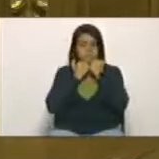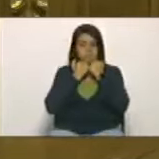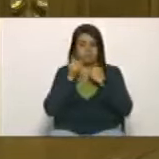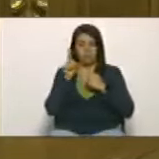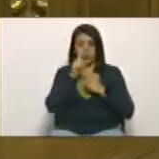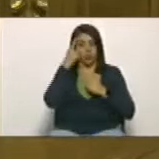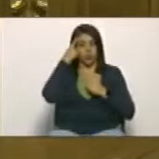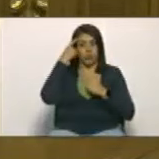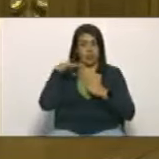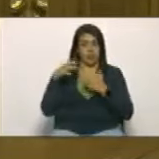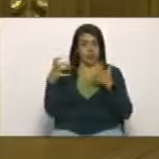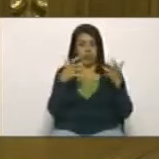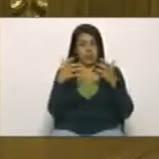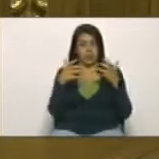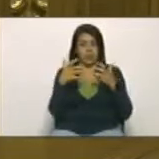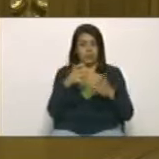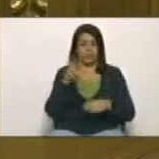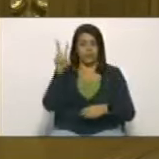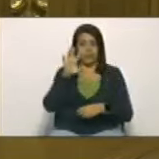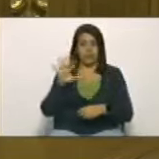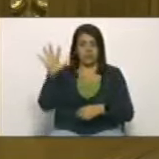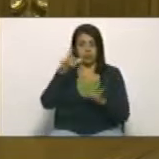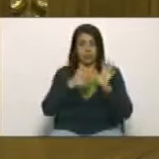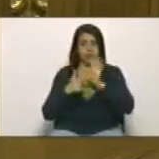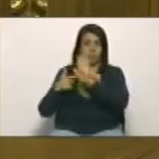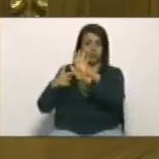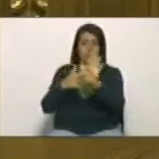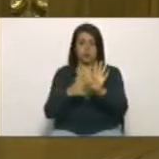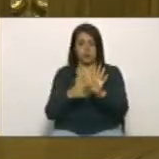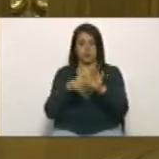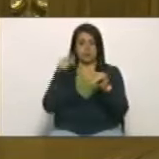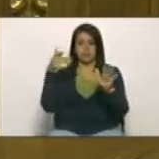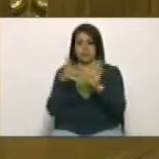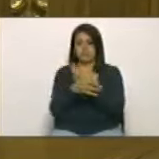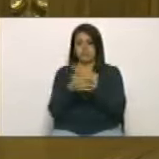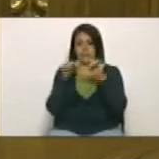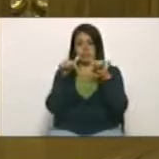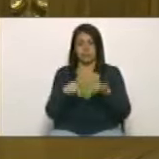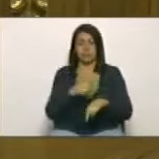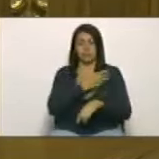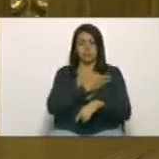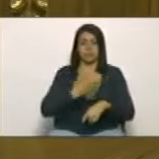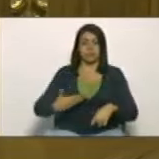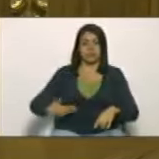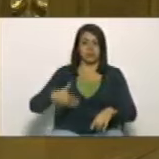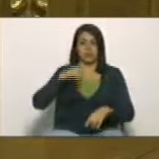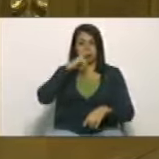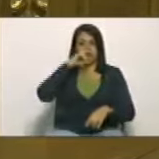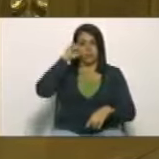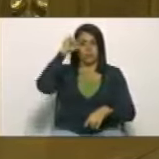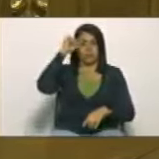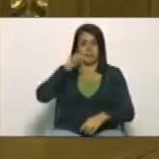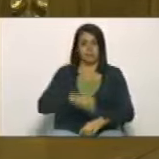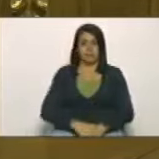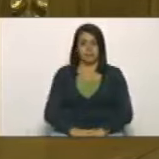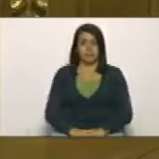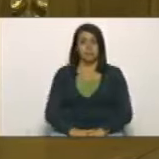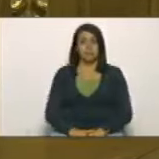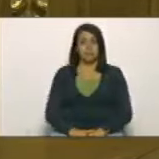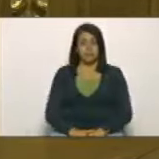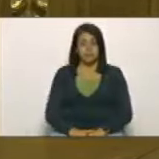no creemos en la guerra. Venezuela ha demostrado, a través del presidente Nicolás Maduro, de